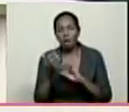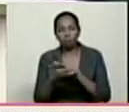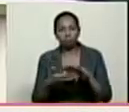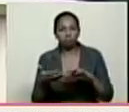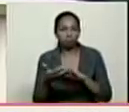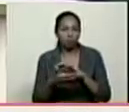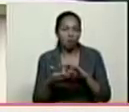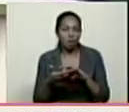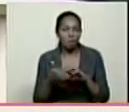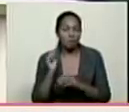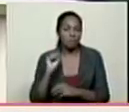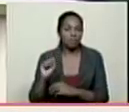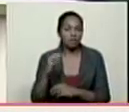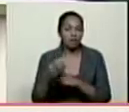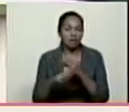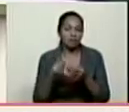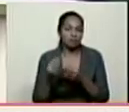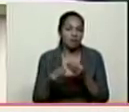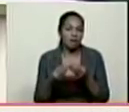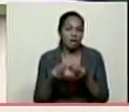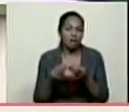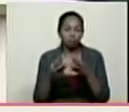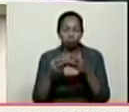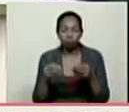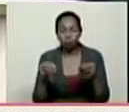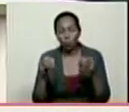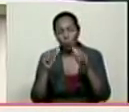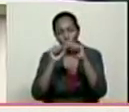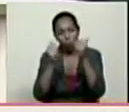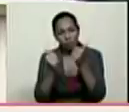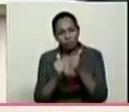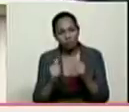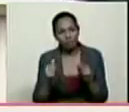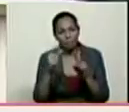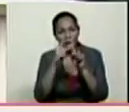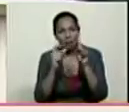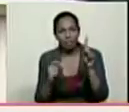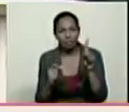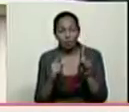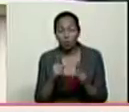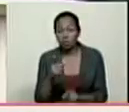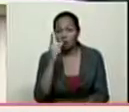se disemine por todo el sistema eléctrico.